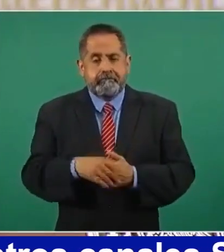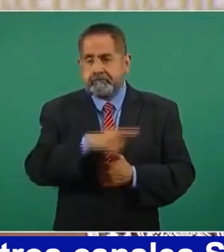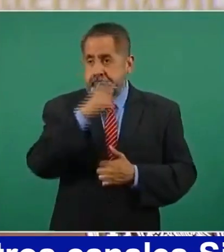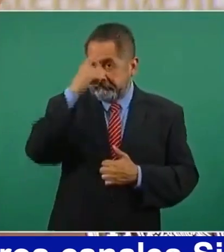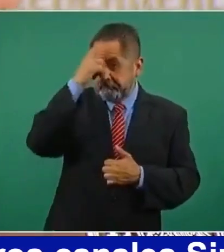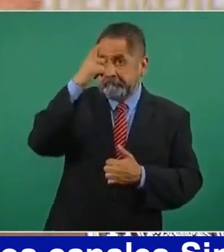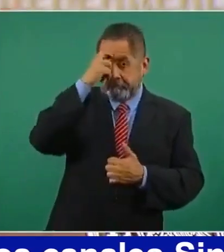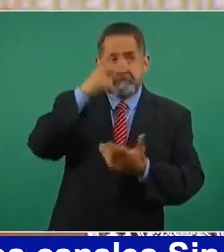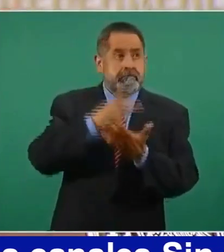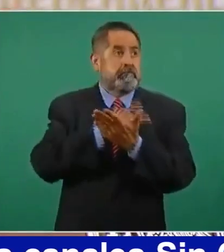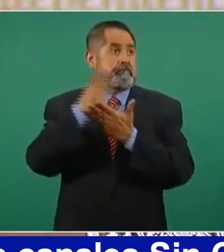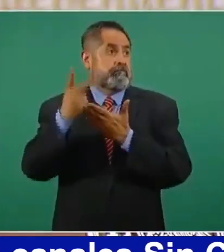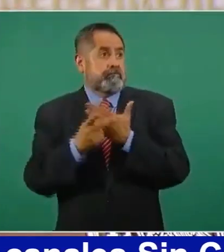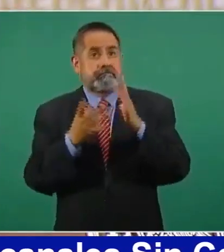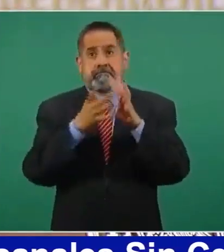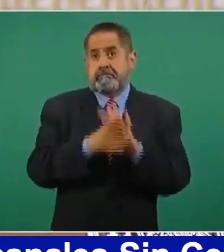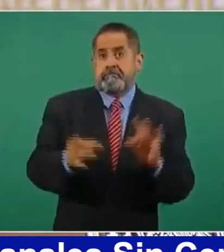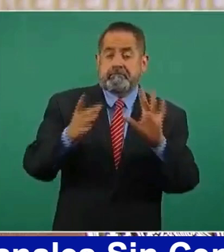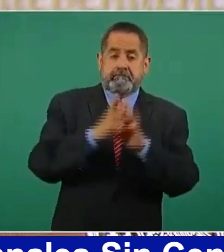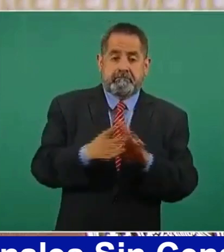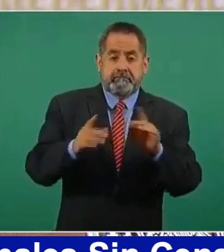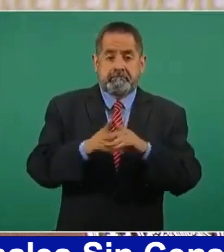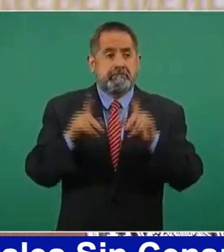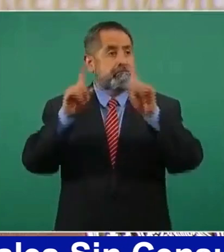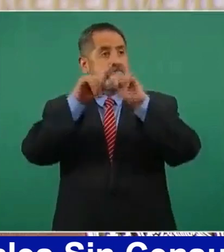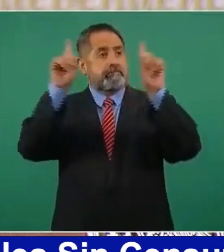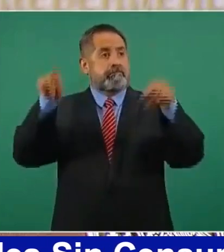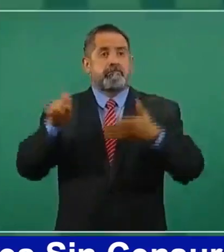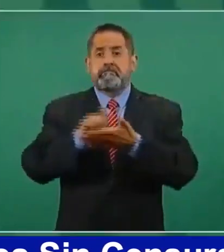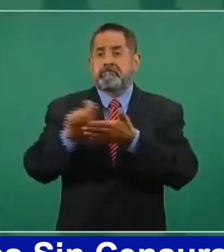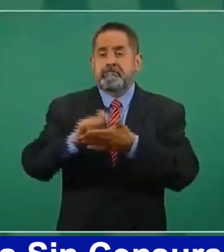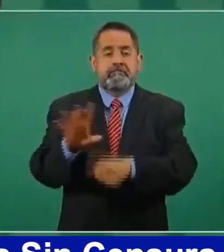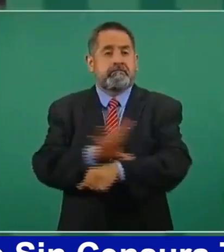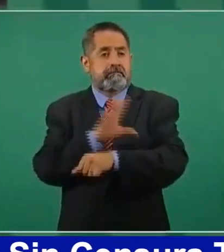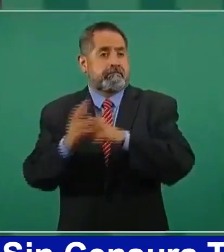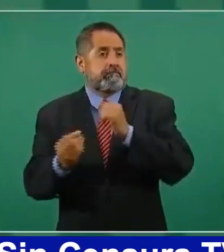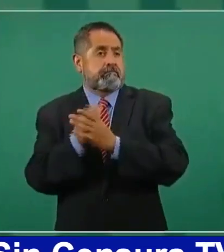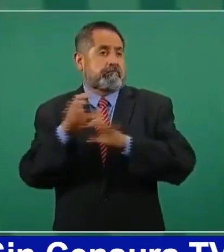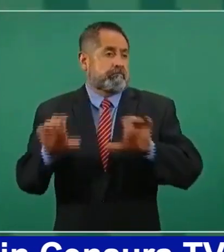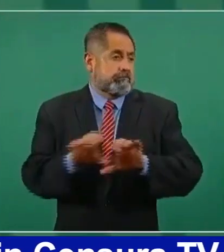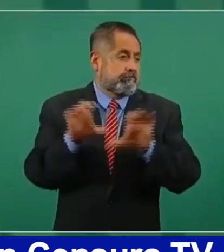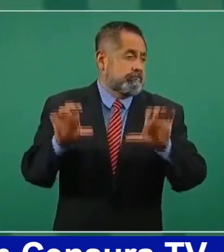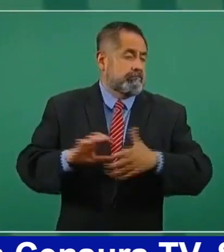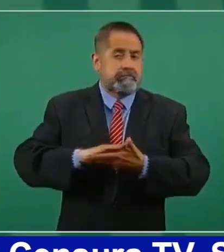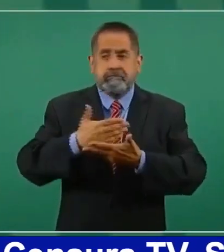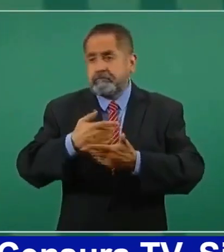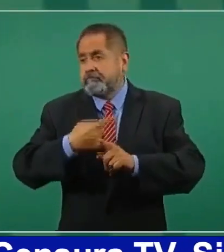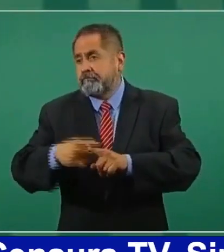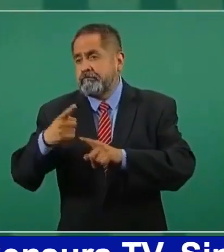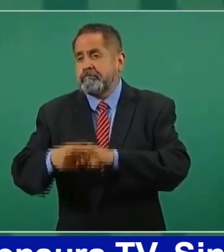Inventaban programas, que los pizarrones electrónicos, que los sistemas de cómputo,